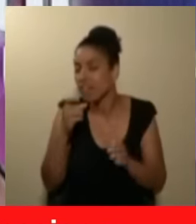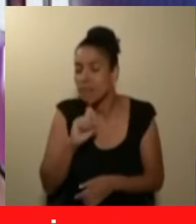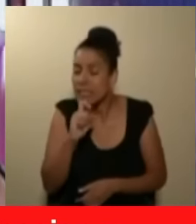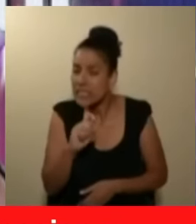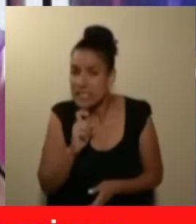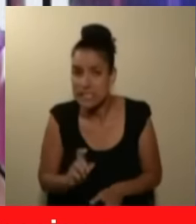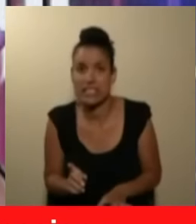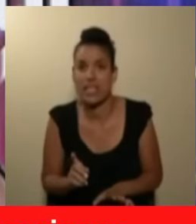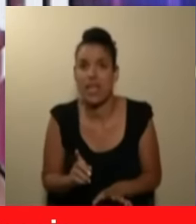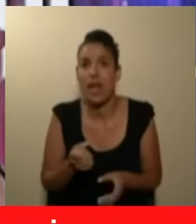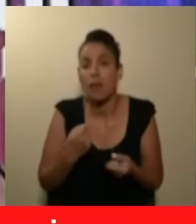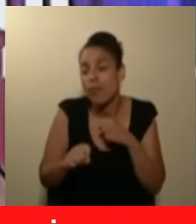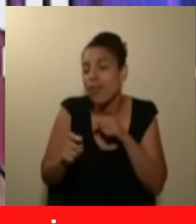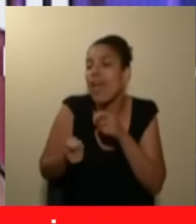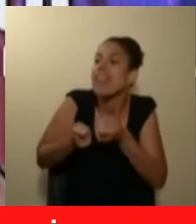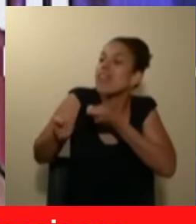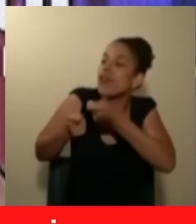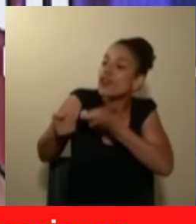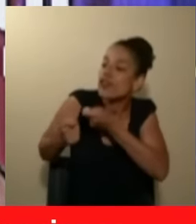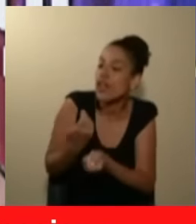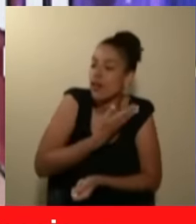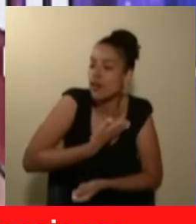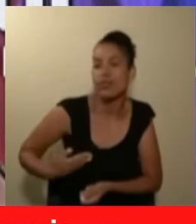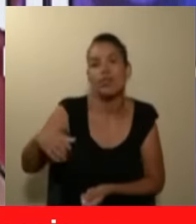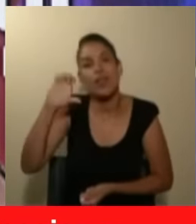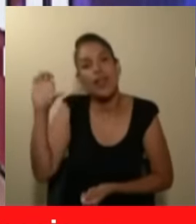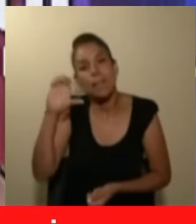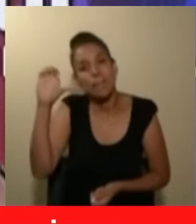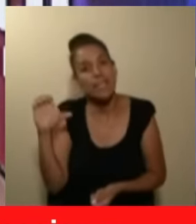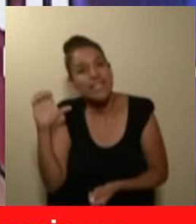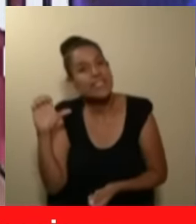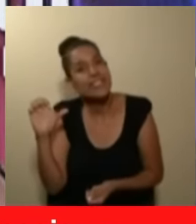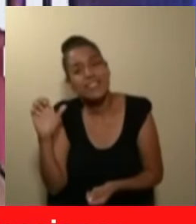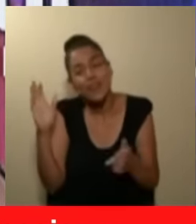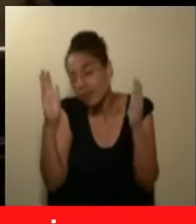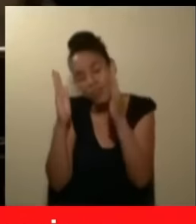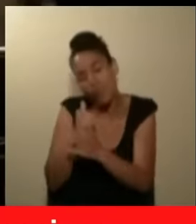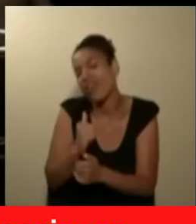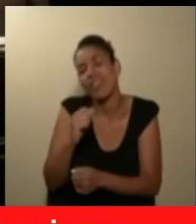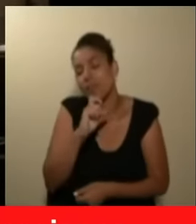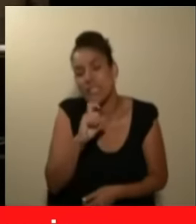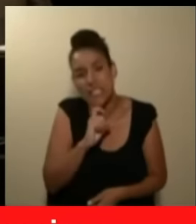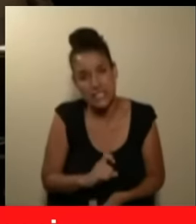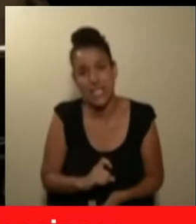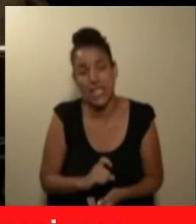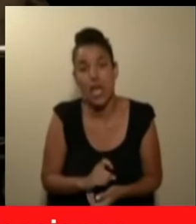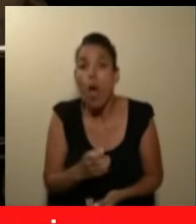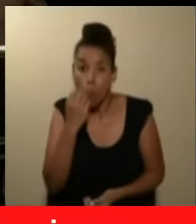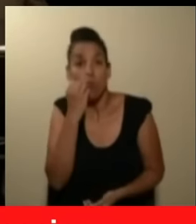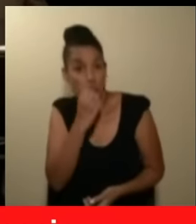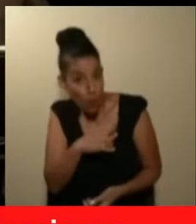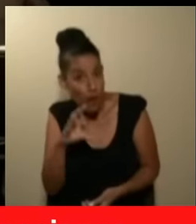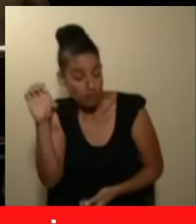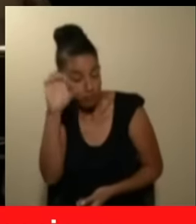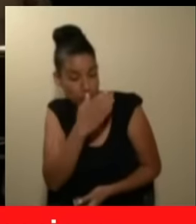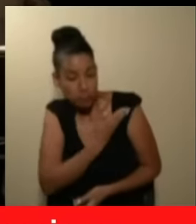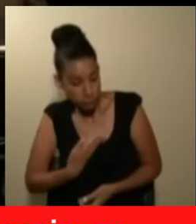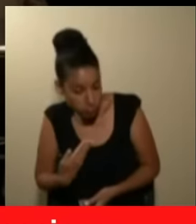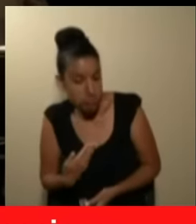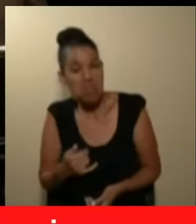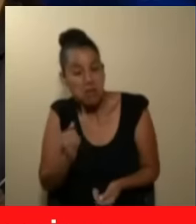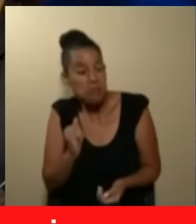de negociación no es el mismo. No es el mismo y por lo tanto un buen empleador seguramente va a seguir manteniendo el